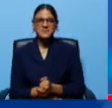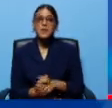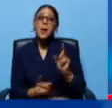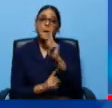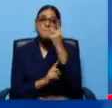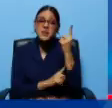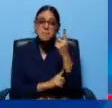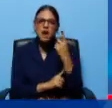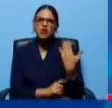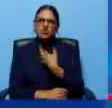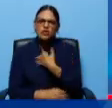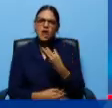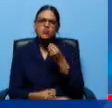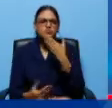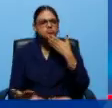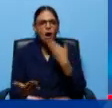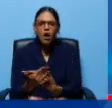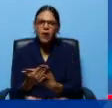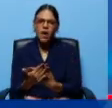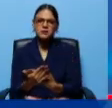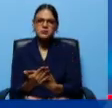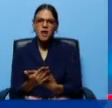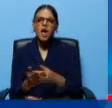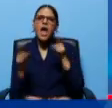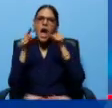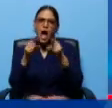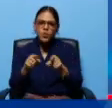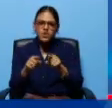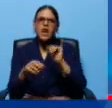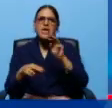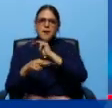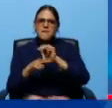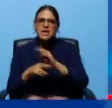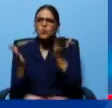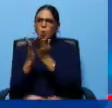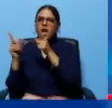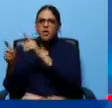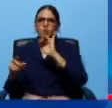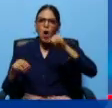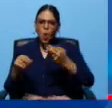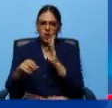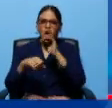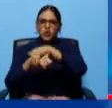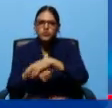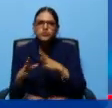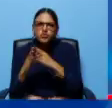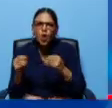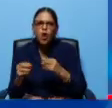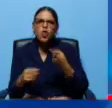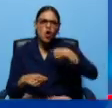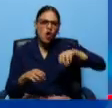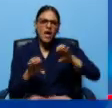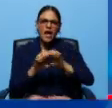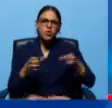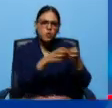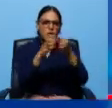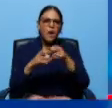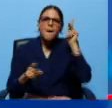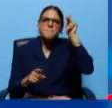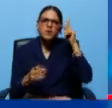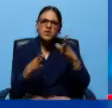Primero que nada, quiero agradecerle a usted y al ministro de Educación en nombre de todos y todos los estudiantes,